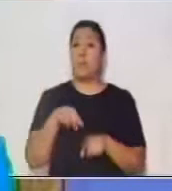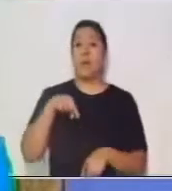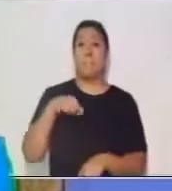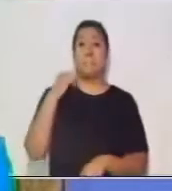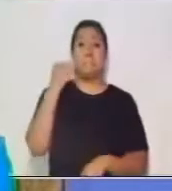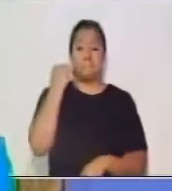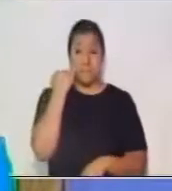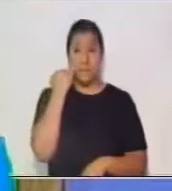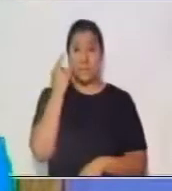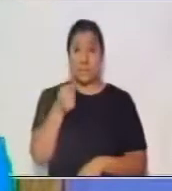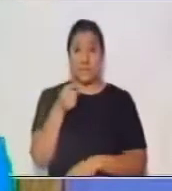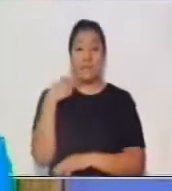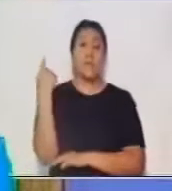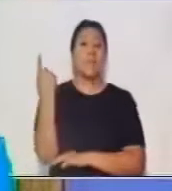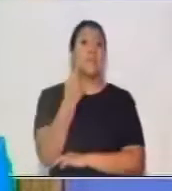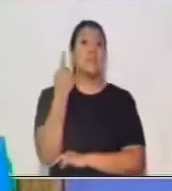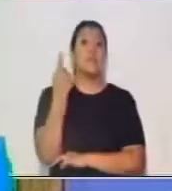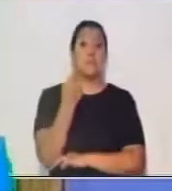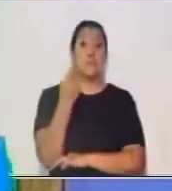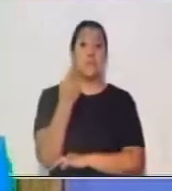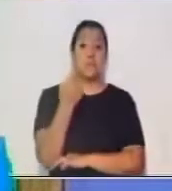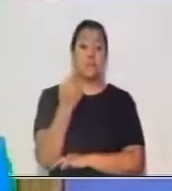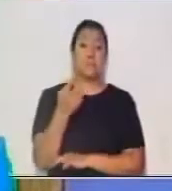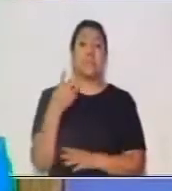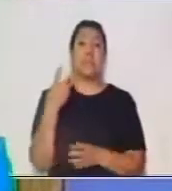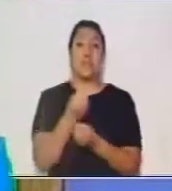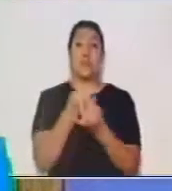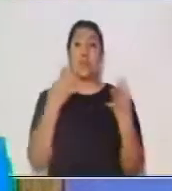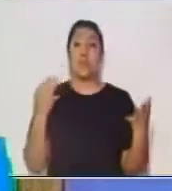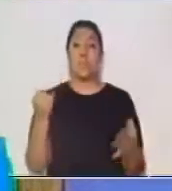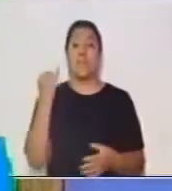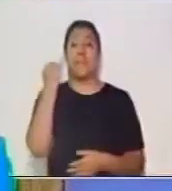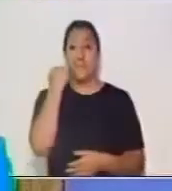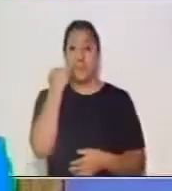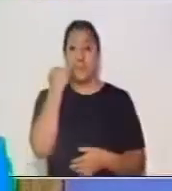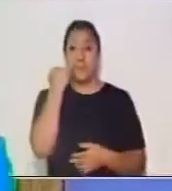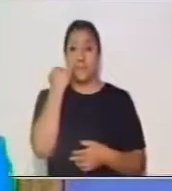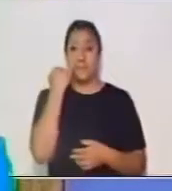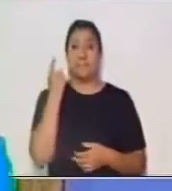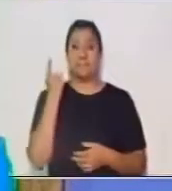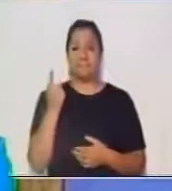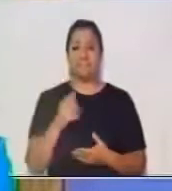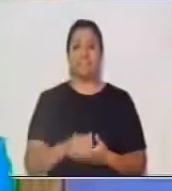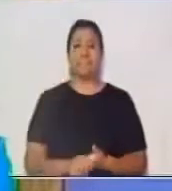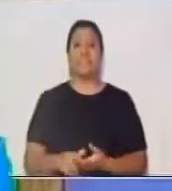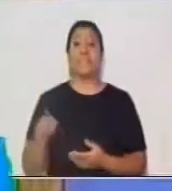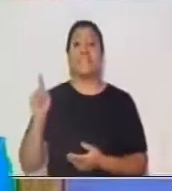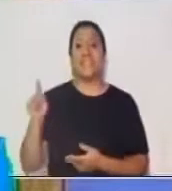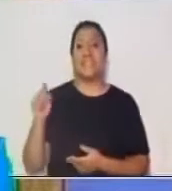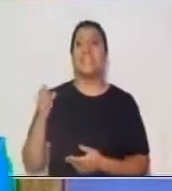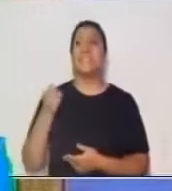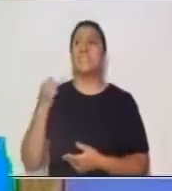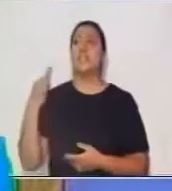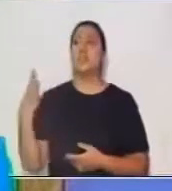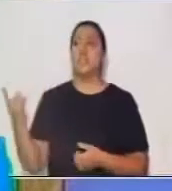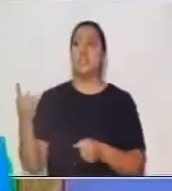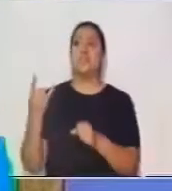chica. En lo que te están metiendo. Cuando tenga, te lo devuelvo, ¿ok?